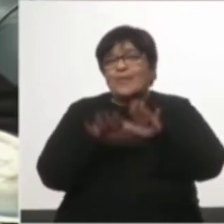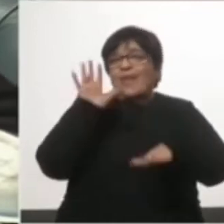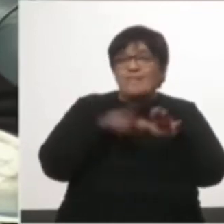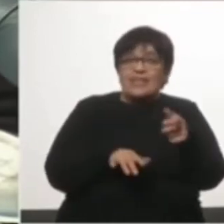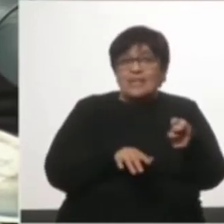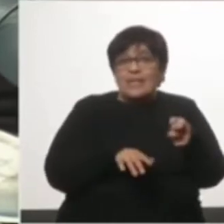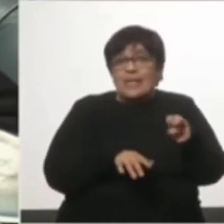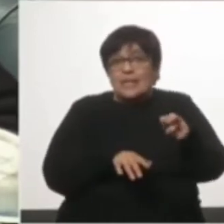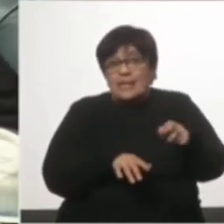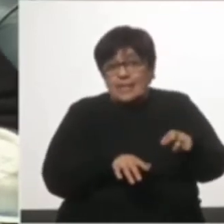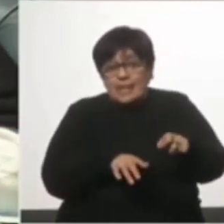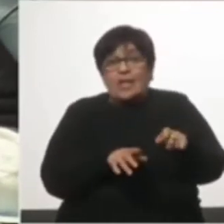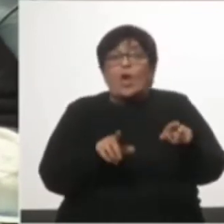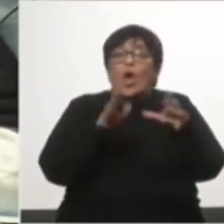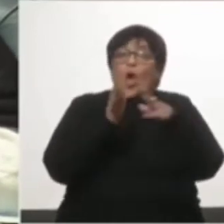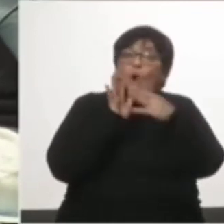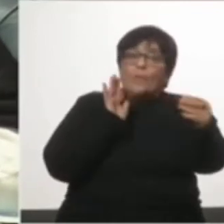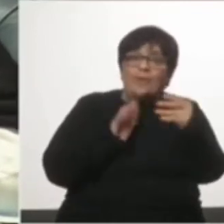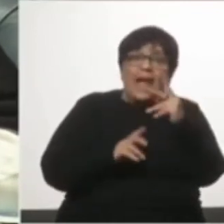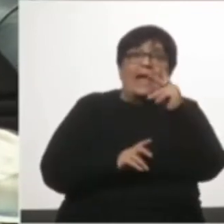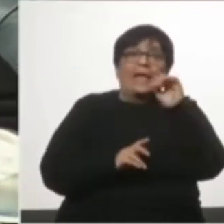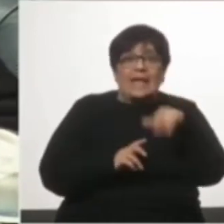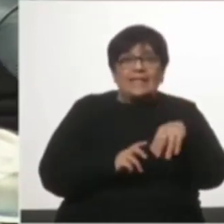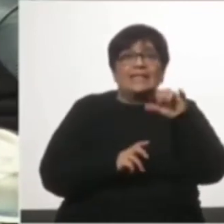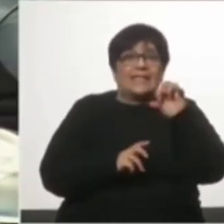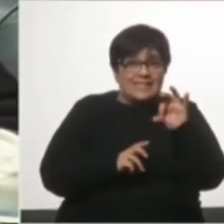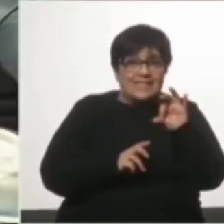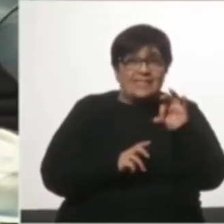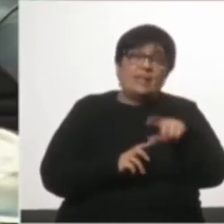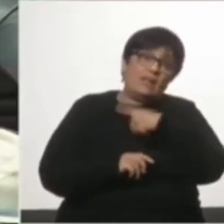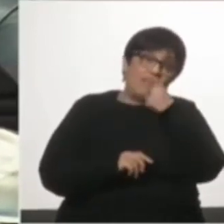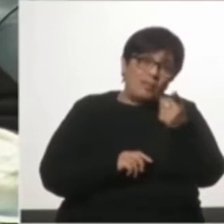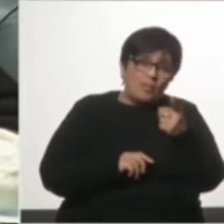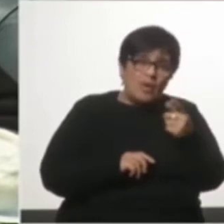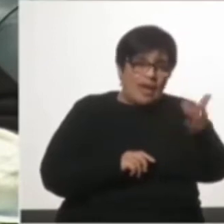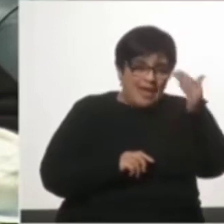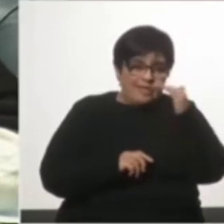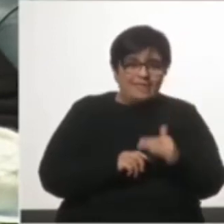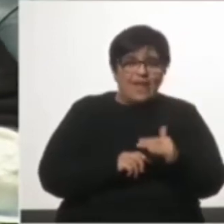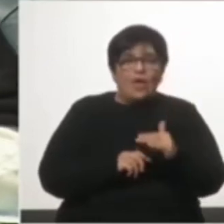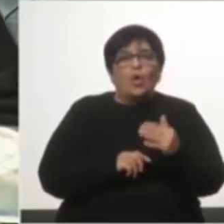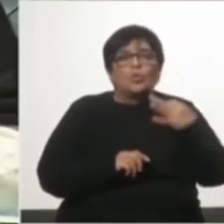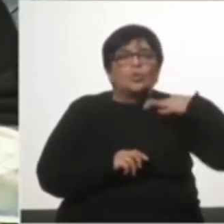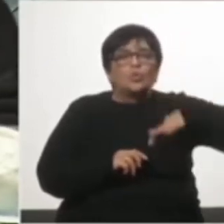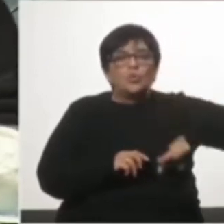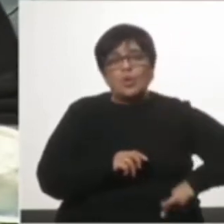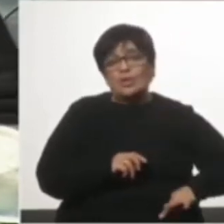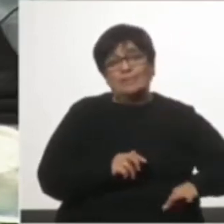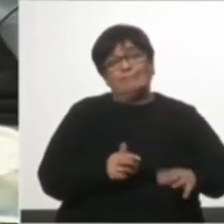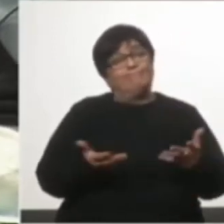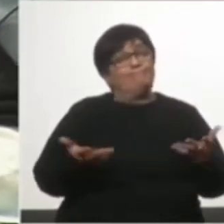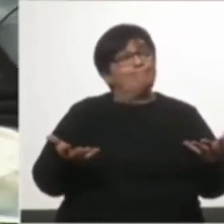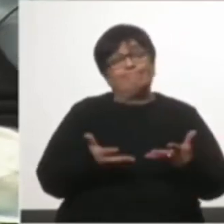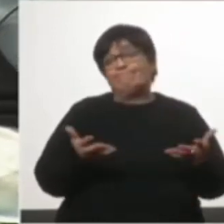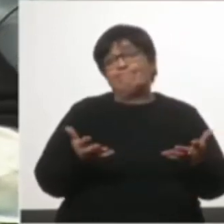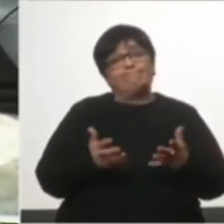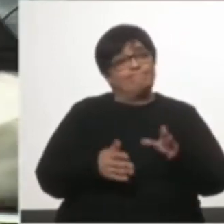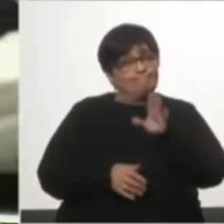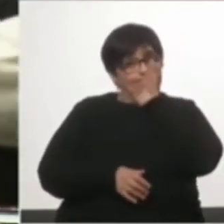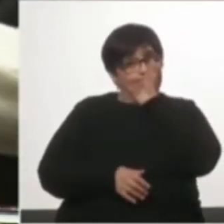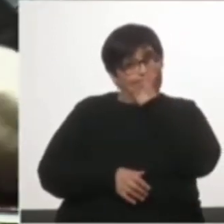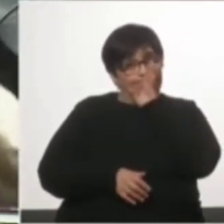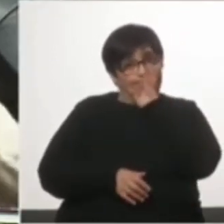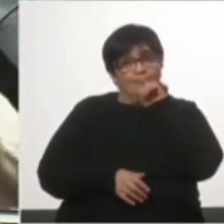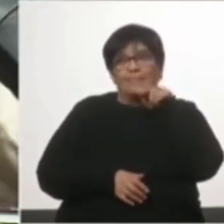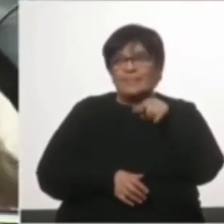al nivel de Keynes, y después está la de más abajo, la del salario, que por ahora no vamos a tocar.